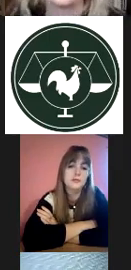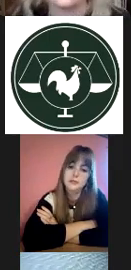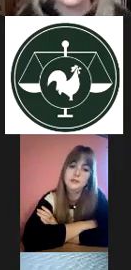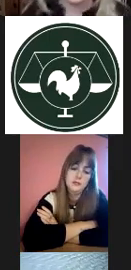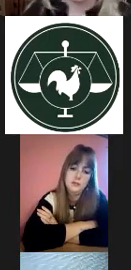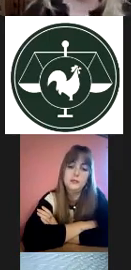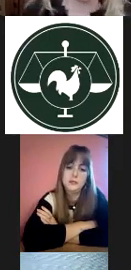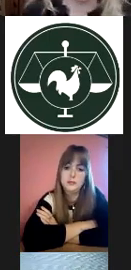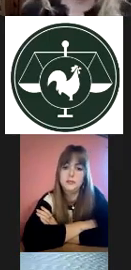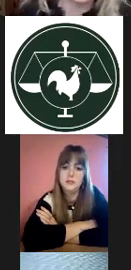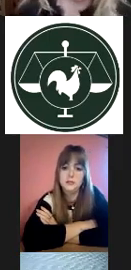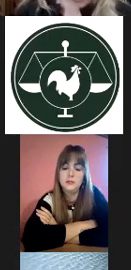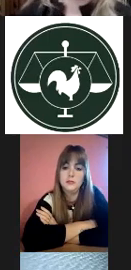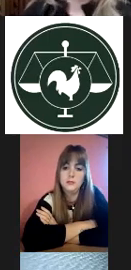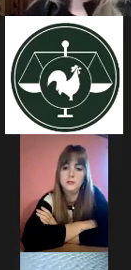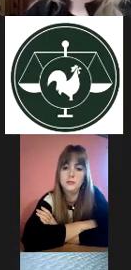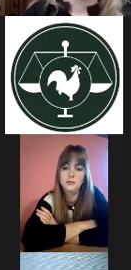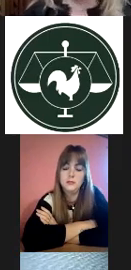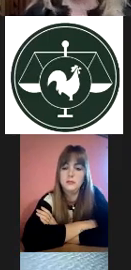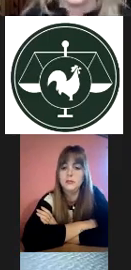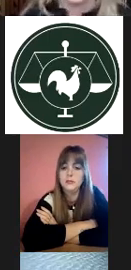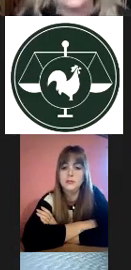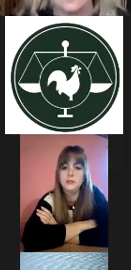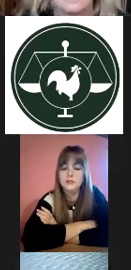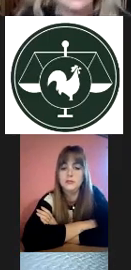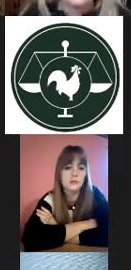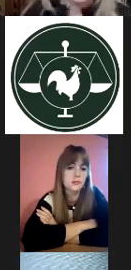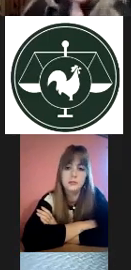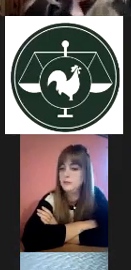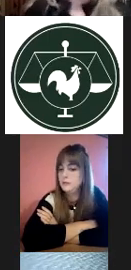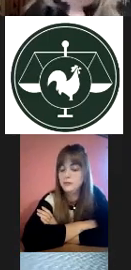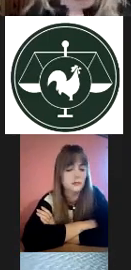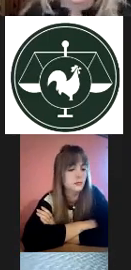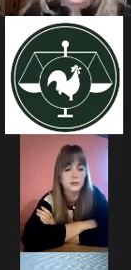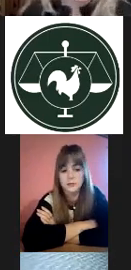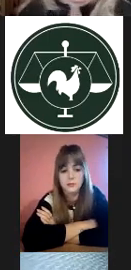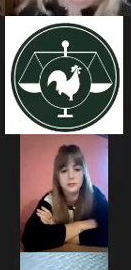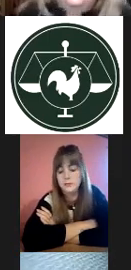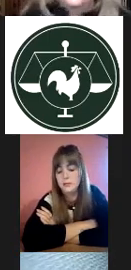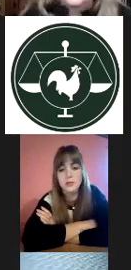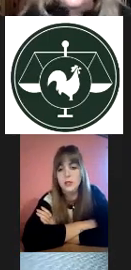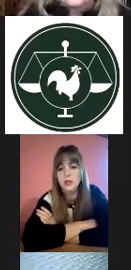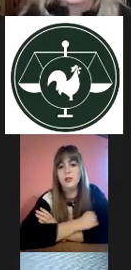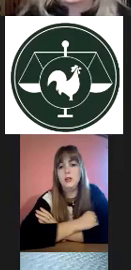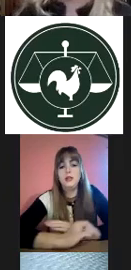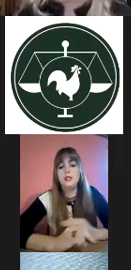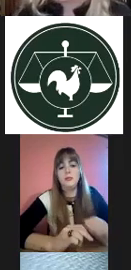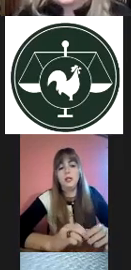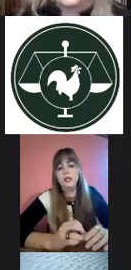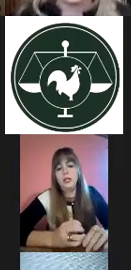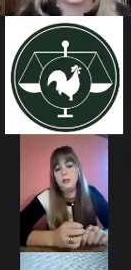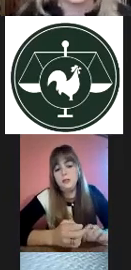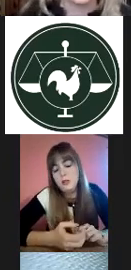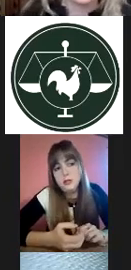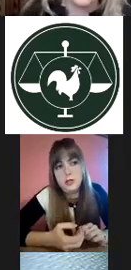ver si los abogados del Poder Judicial están todos matriculados y al día con la matrícula, no sé, como No, si no hay decisión